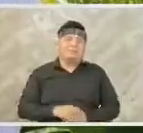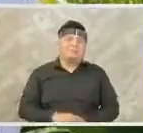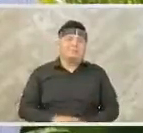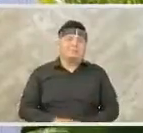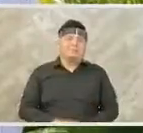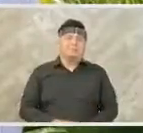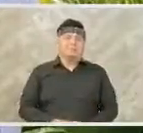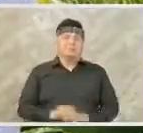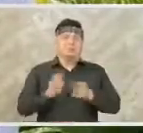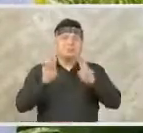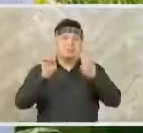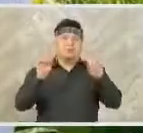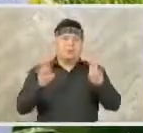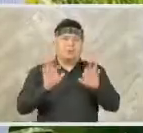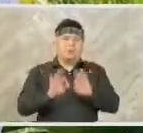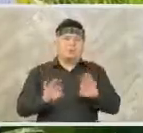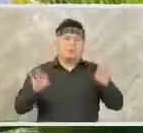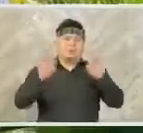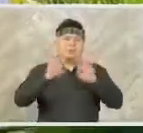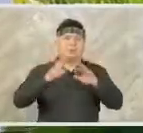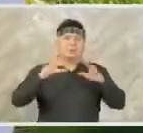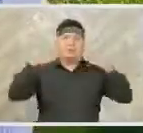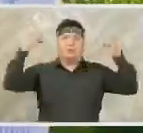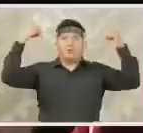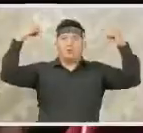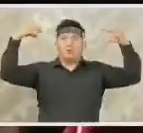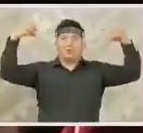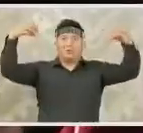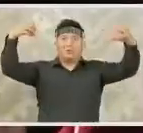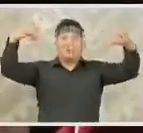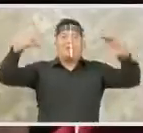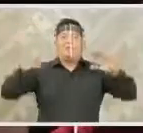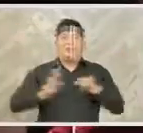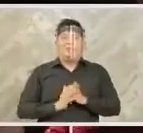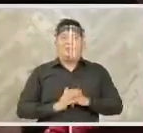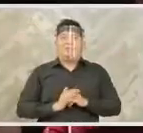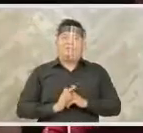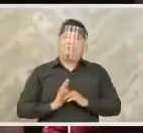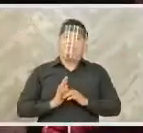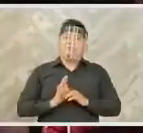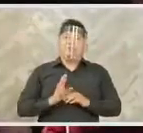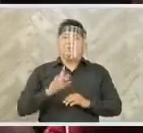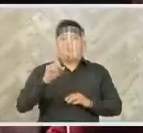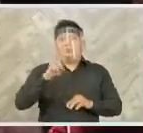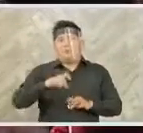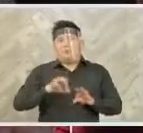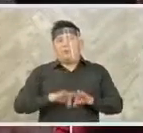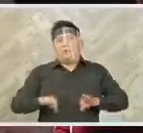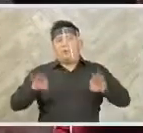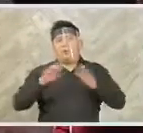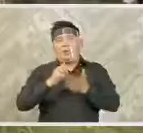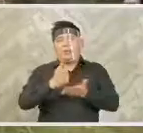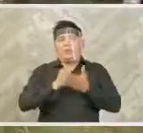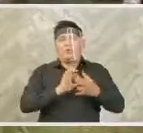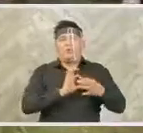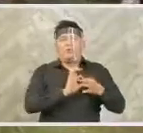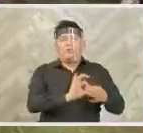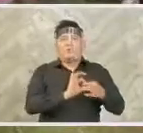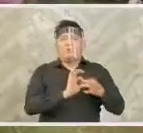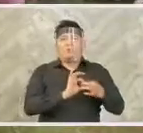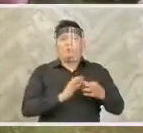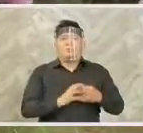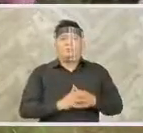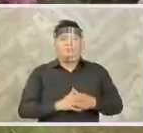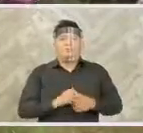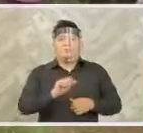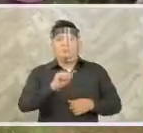muy puntual, el tema de las luminarias, por ejemplo. Sin embargo, necesitamos el apoyo integral, la transformación integral, para que